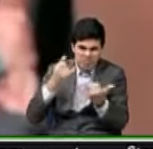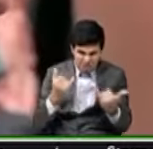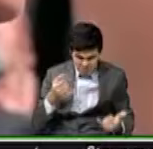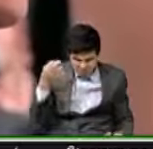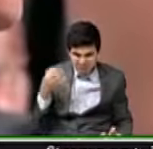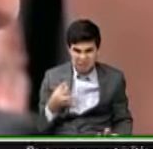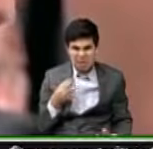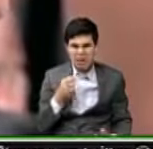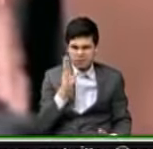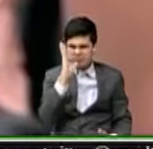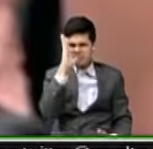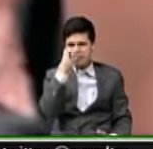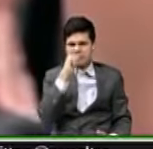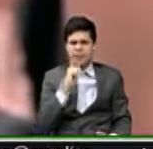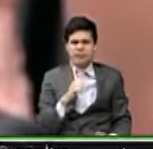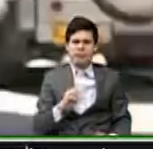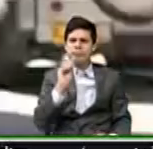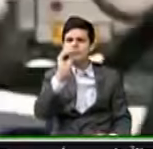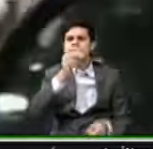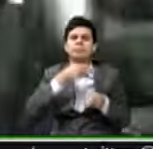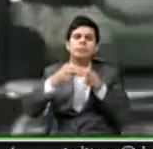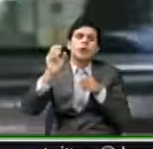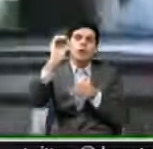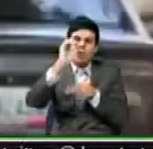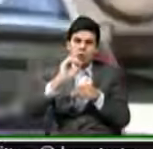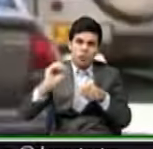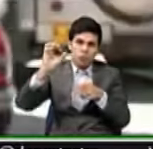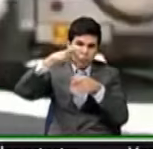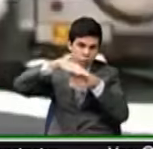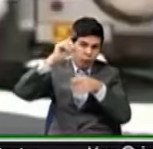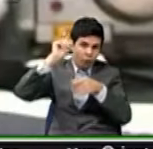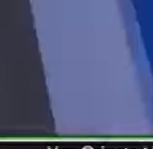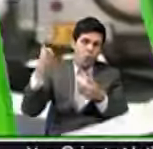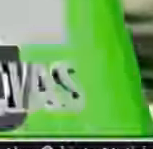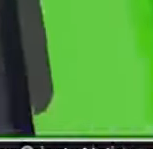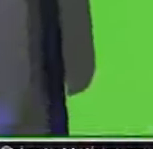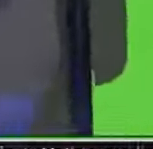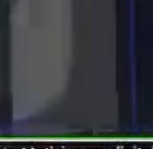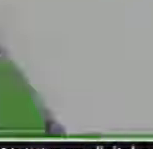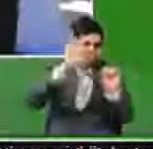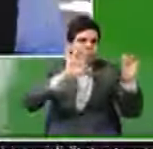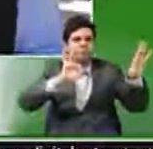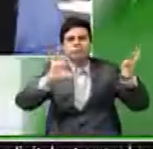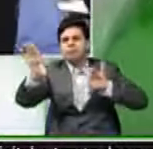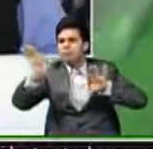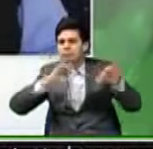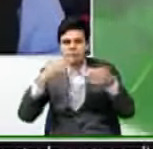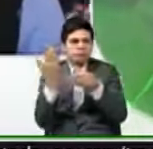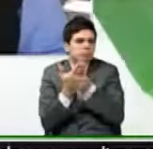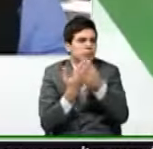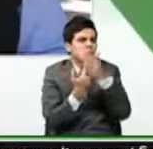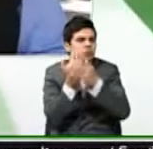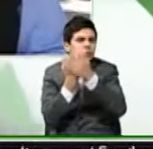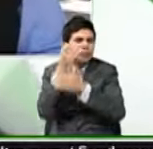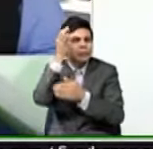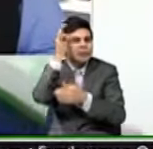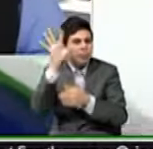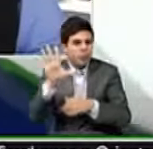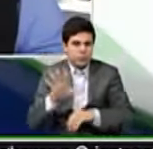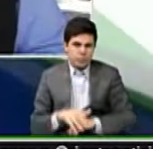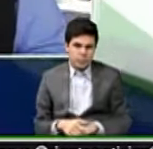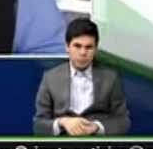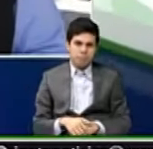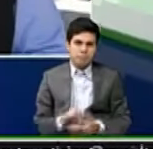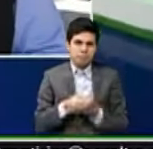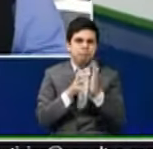se encuentran hasta el próximo mes de octubre y quizás después de elecciones tse ahora nuevamente la solicitud de carpetas para estos subsidios es toda la información